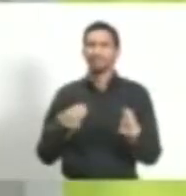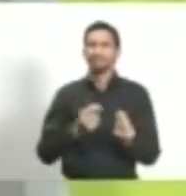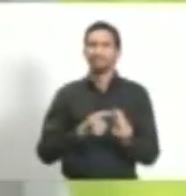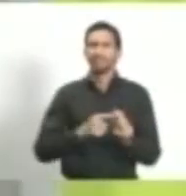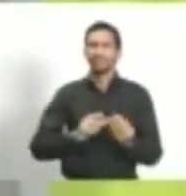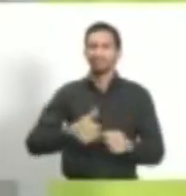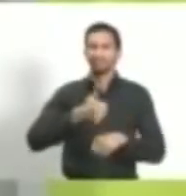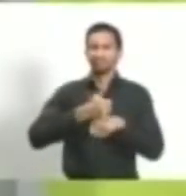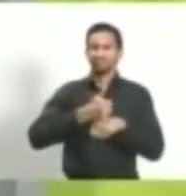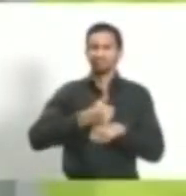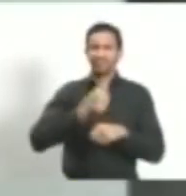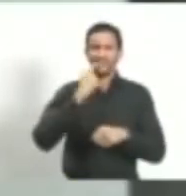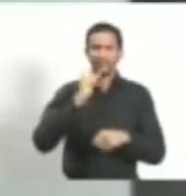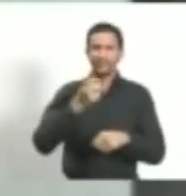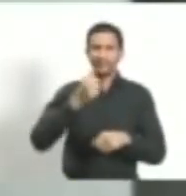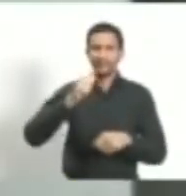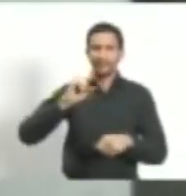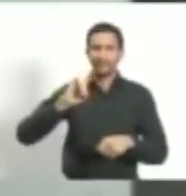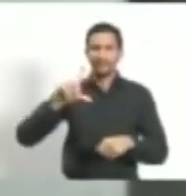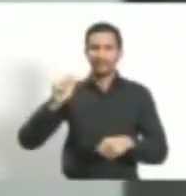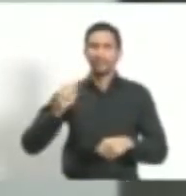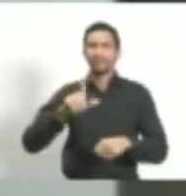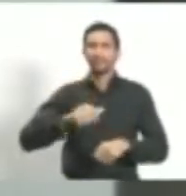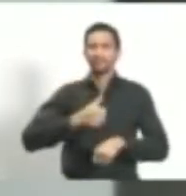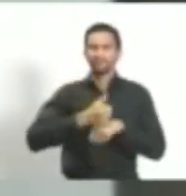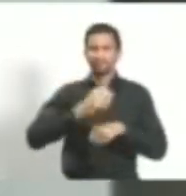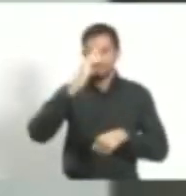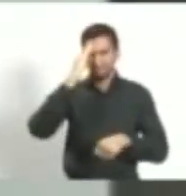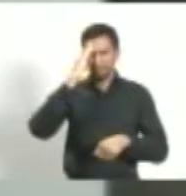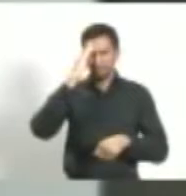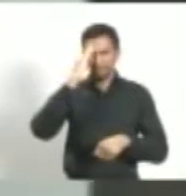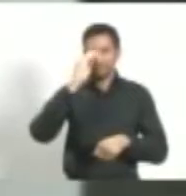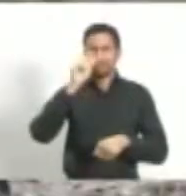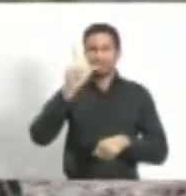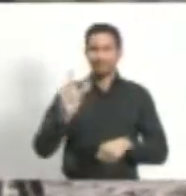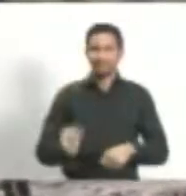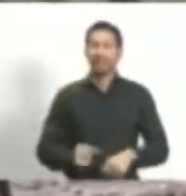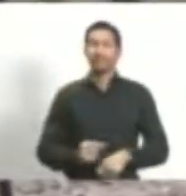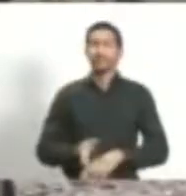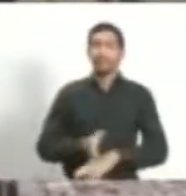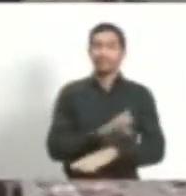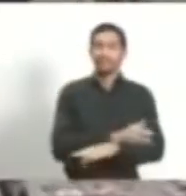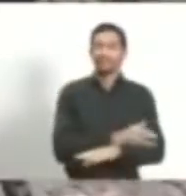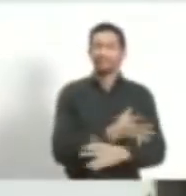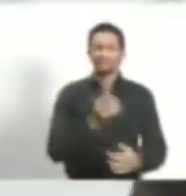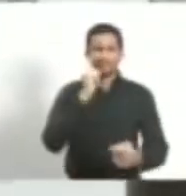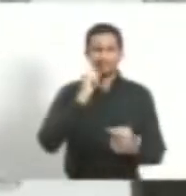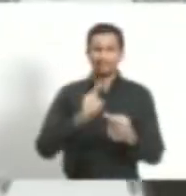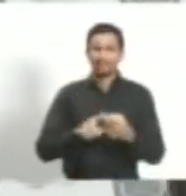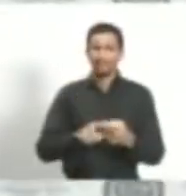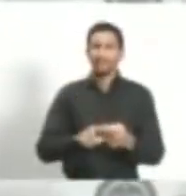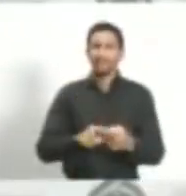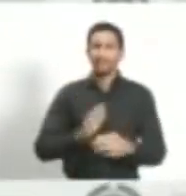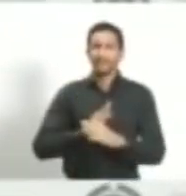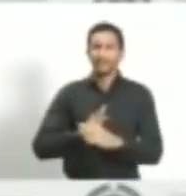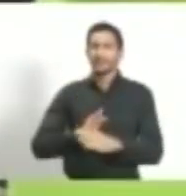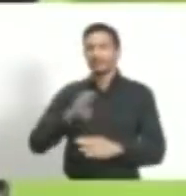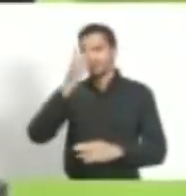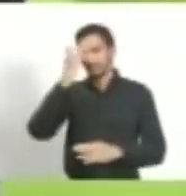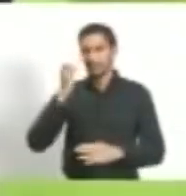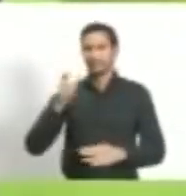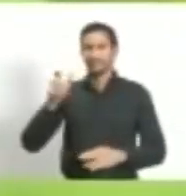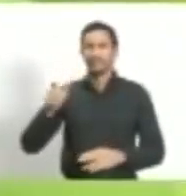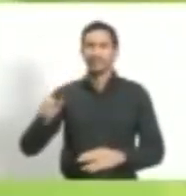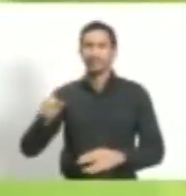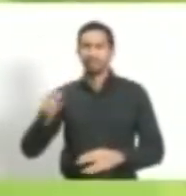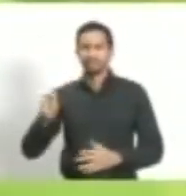comandante del Gaula, componente policía en el Cesar. La acción se desarrollaba con el objetivo de evitar el pago de una gruesa suma de